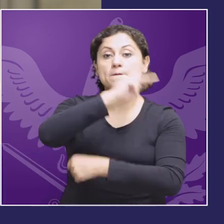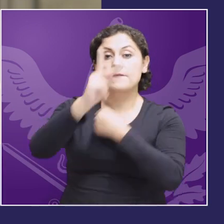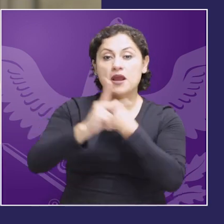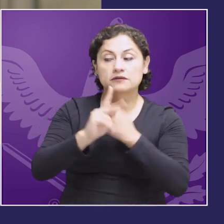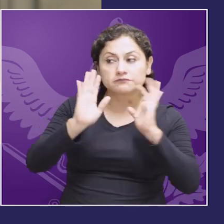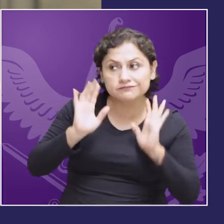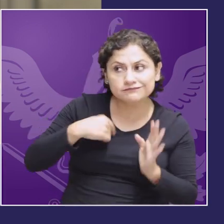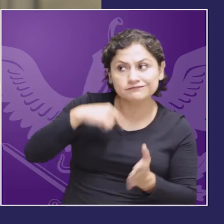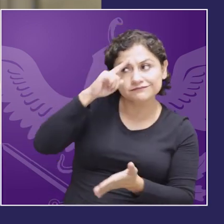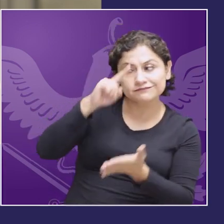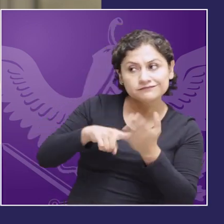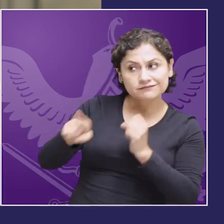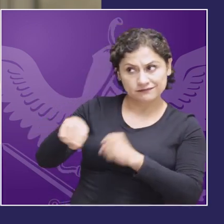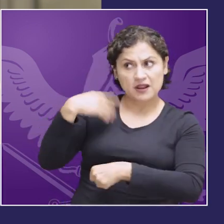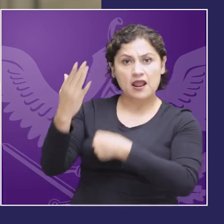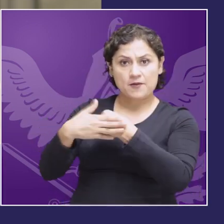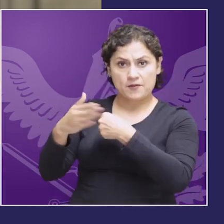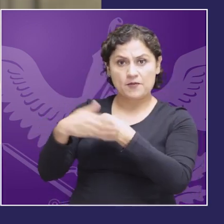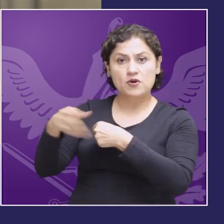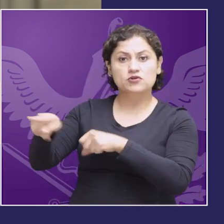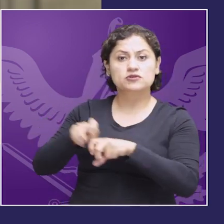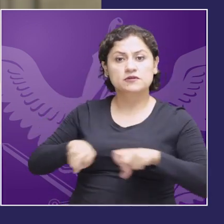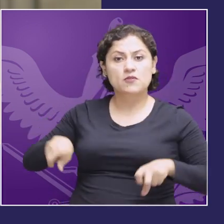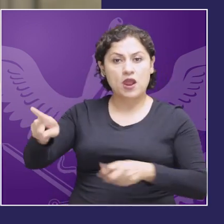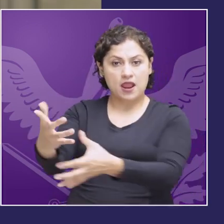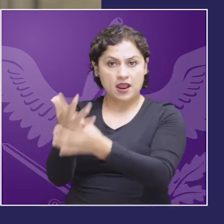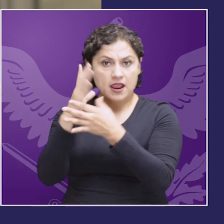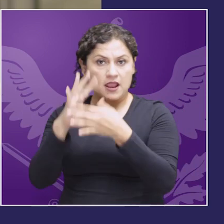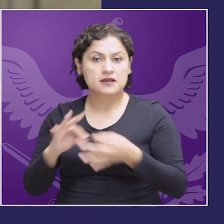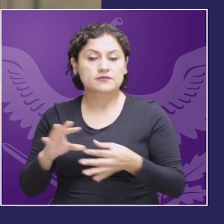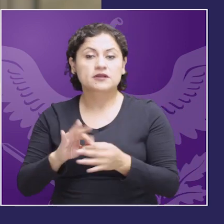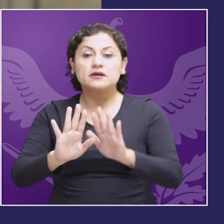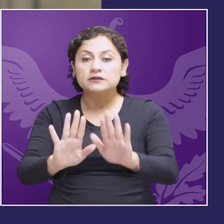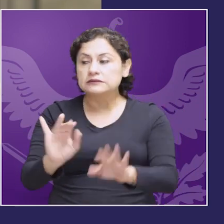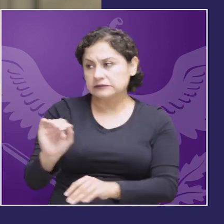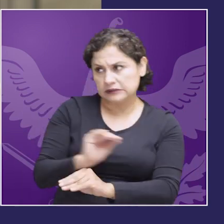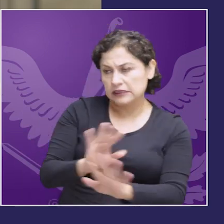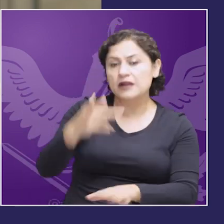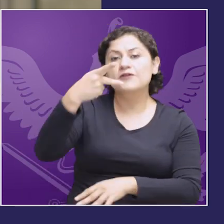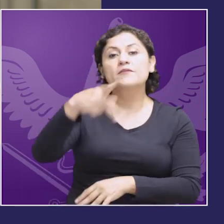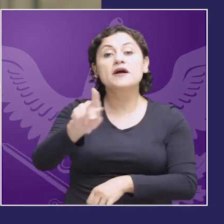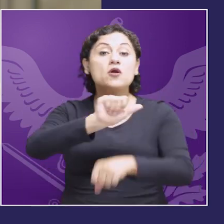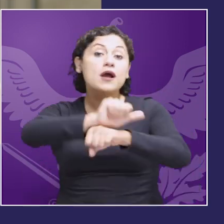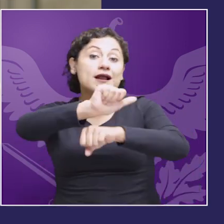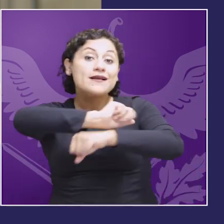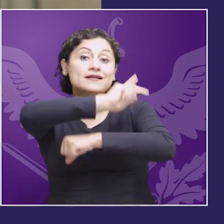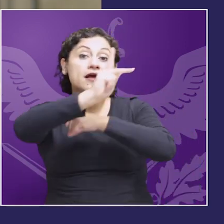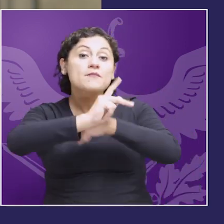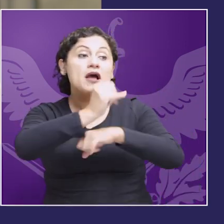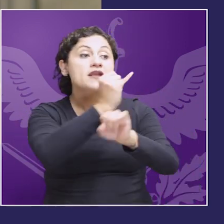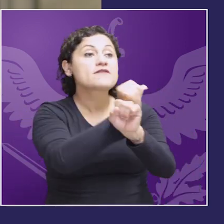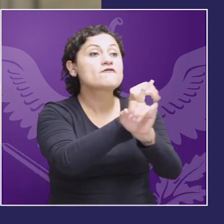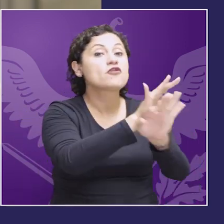un registro nacional que yo entiendo María Delia va a contar en un rato más. El próximo panel Claro, es sobre el registro. entonces,